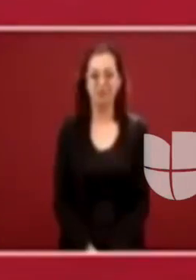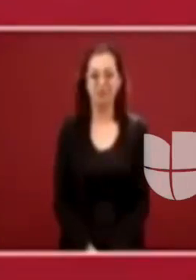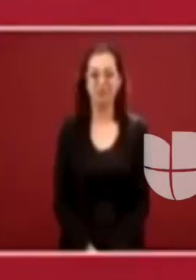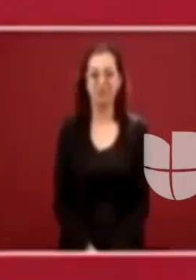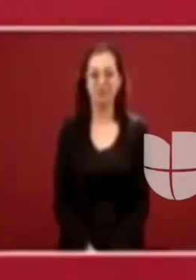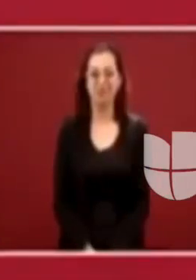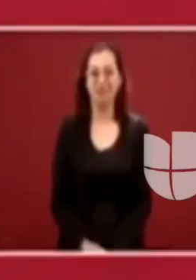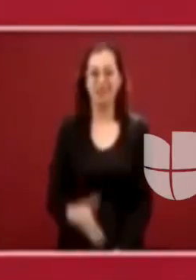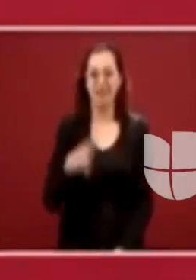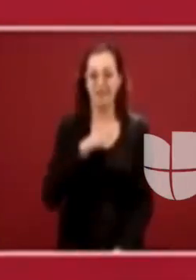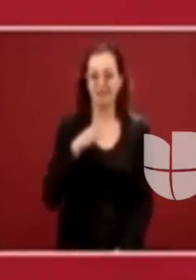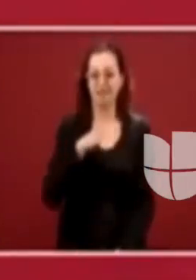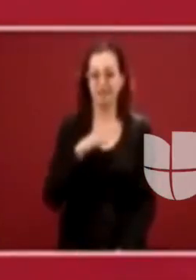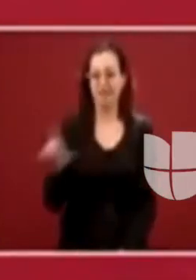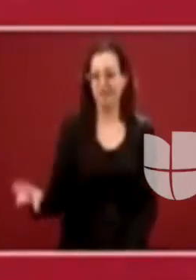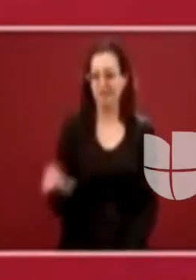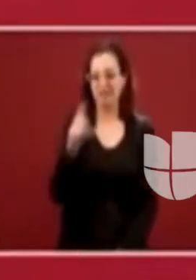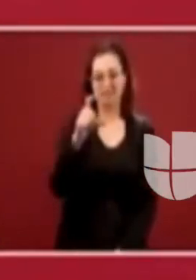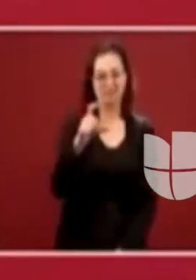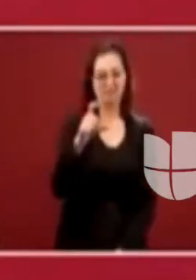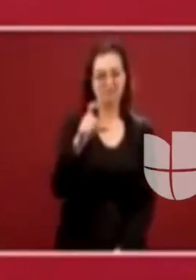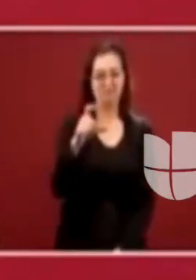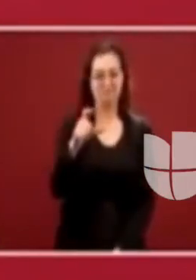Está otro, miren. Es que me dan.